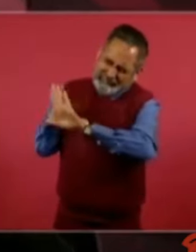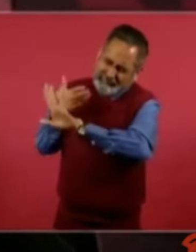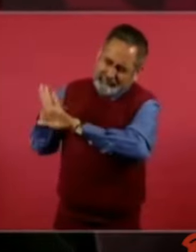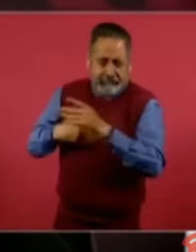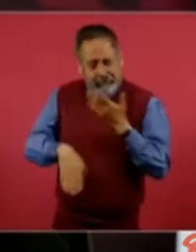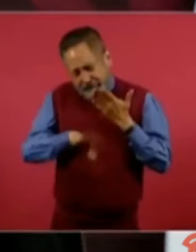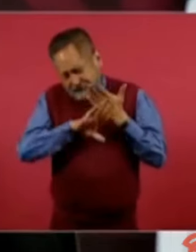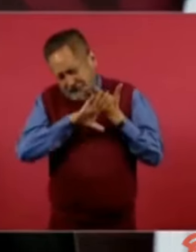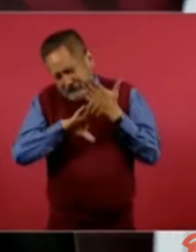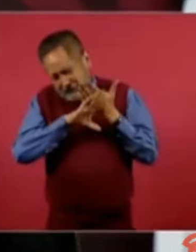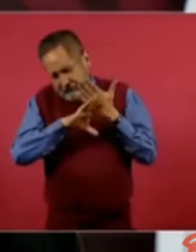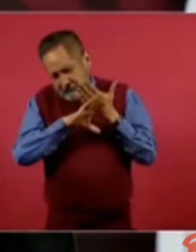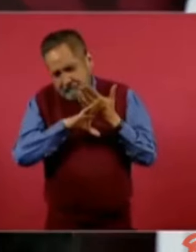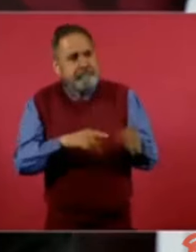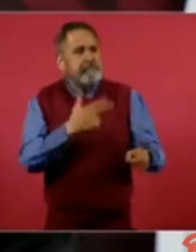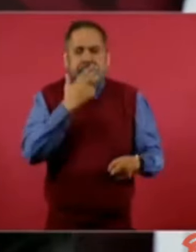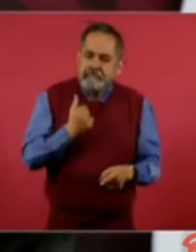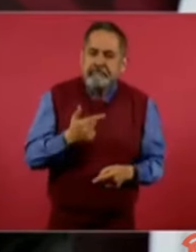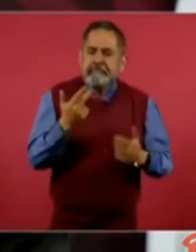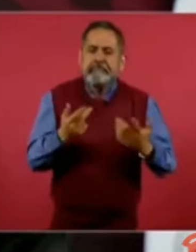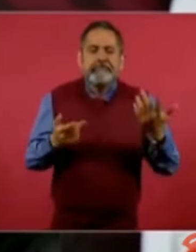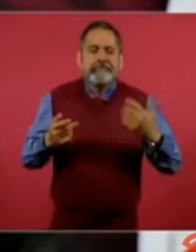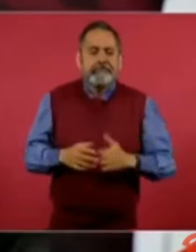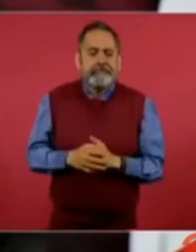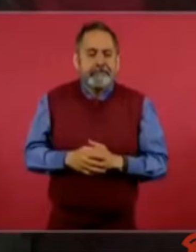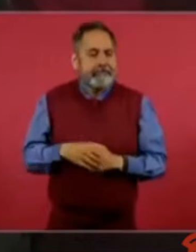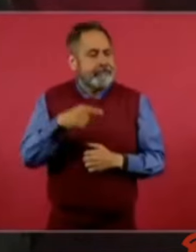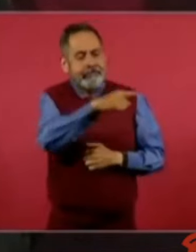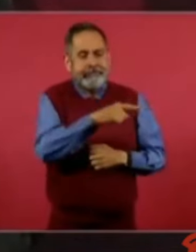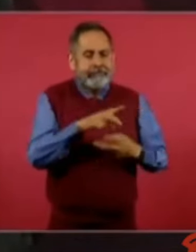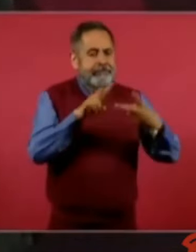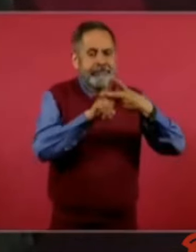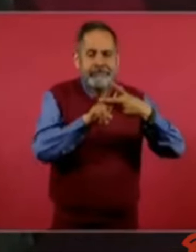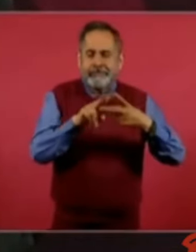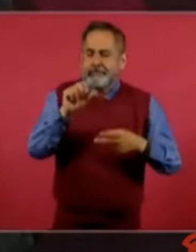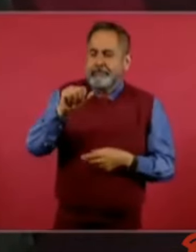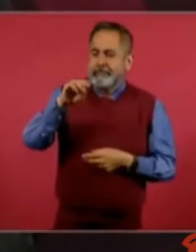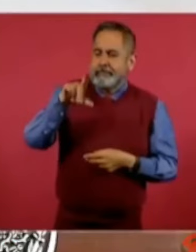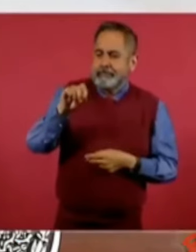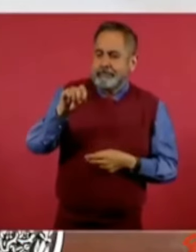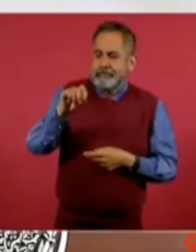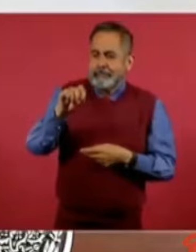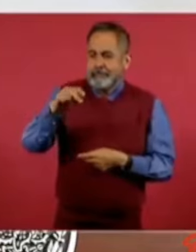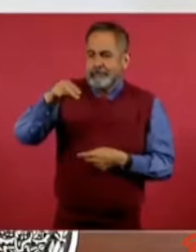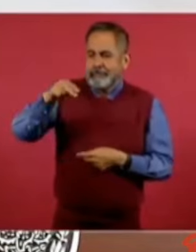redes con el mensaje amlo narcopresidente